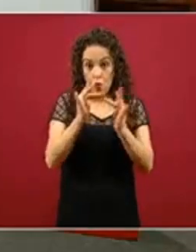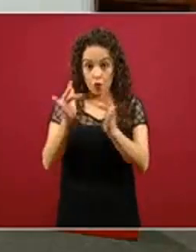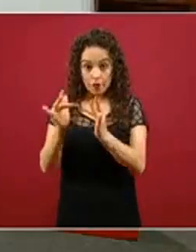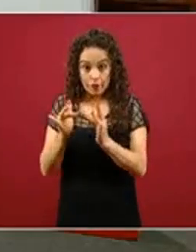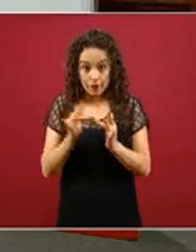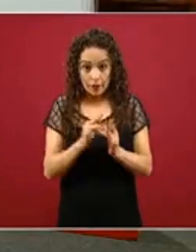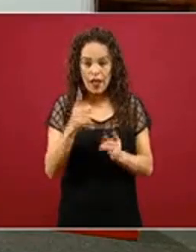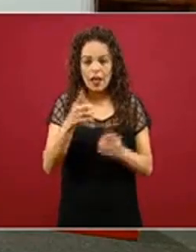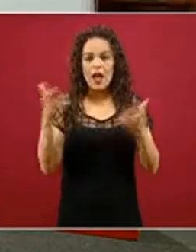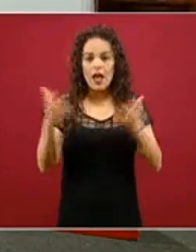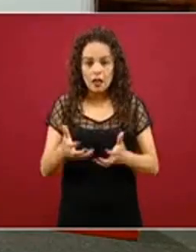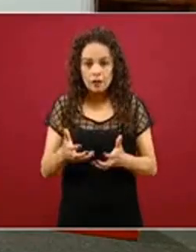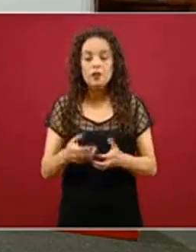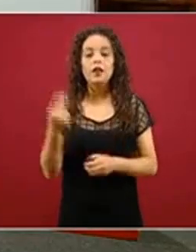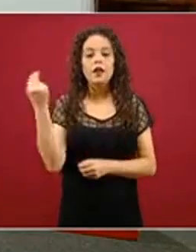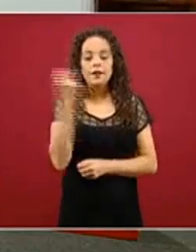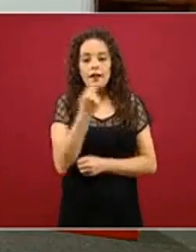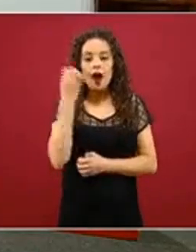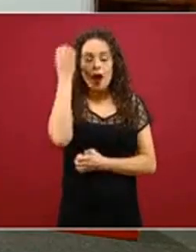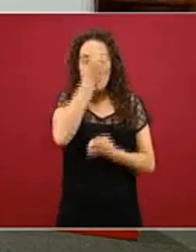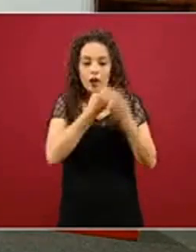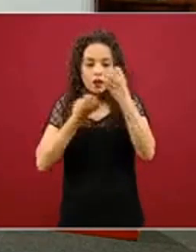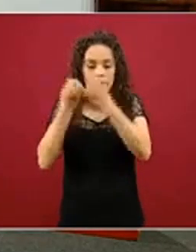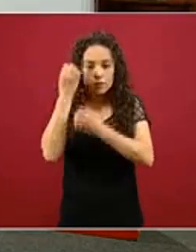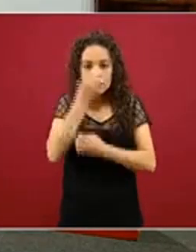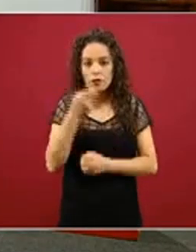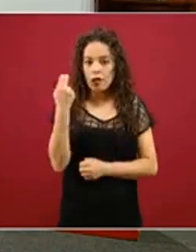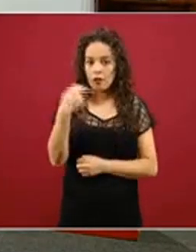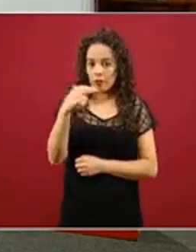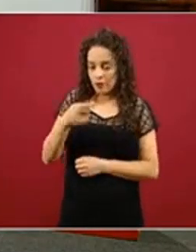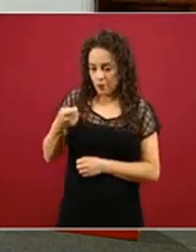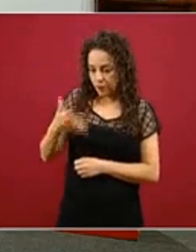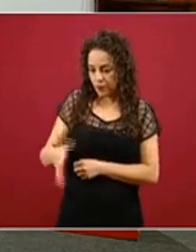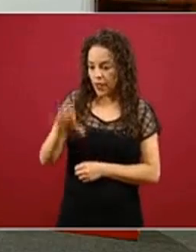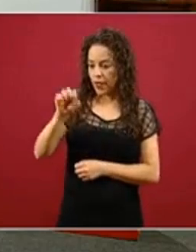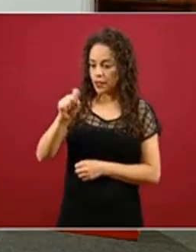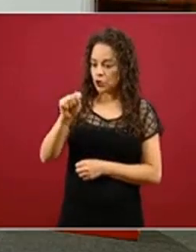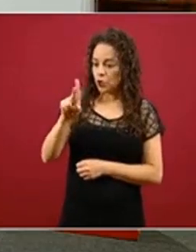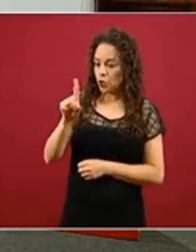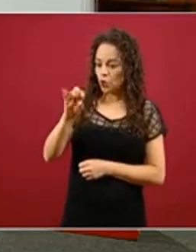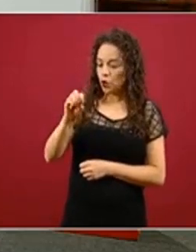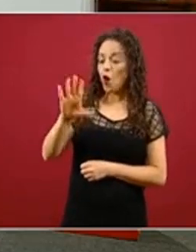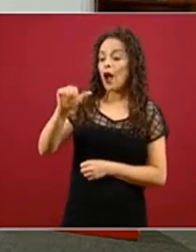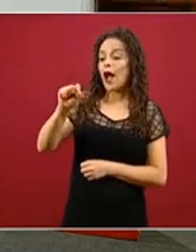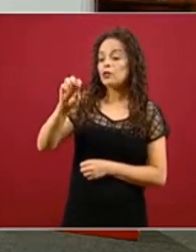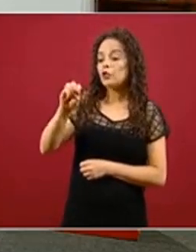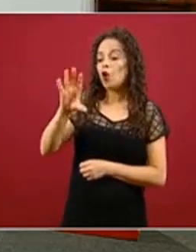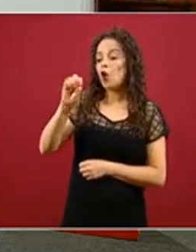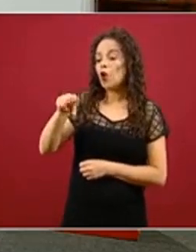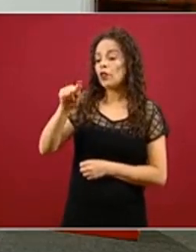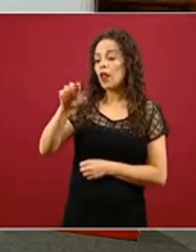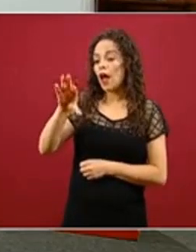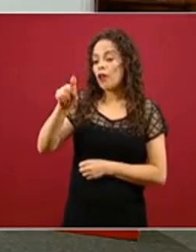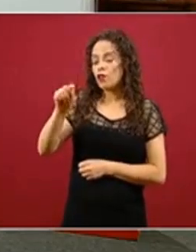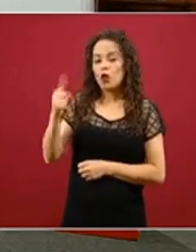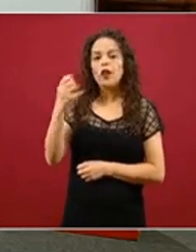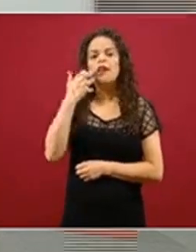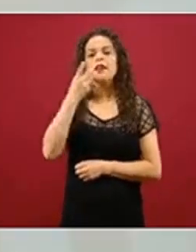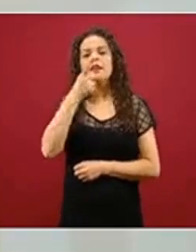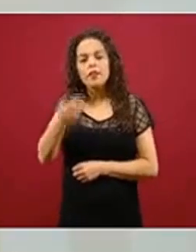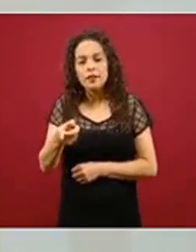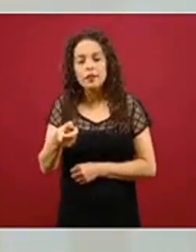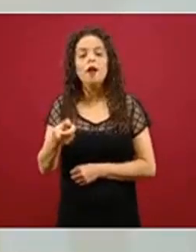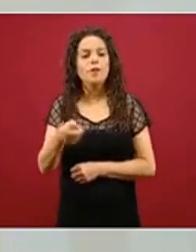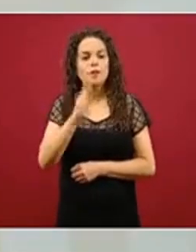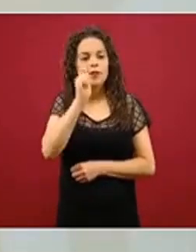un estudio de caso-contactos. Y el estudio de caso-contactos consiste en reconocer las características de la persona enferma.